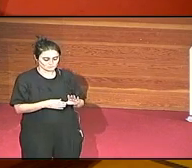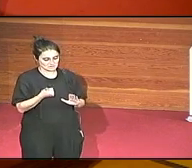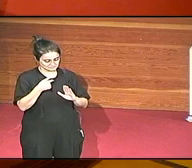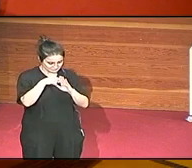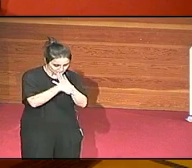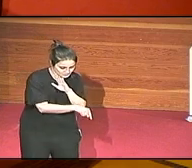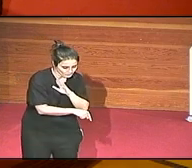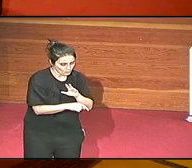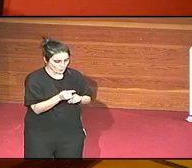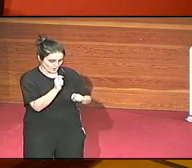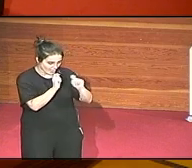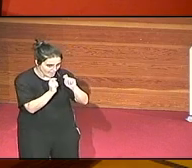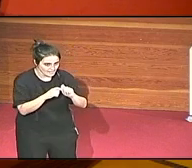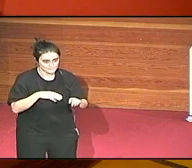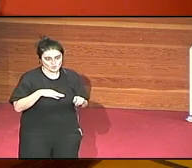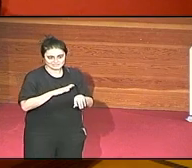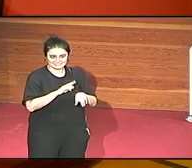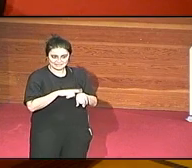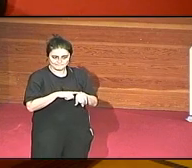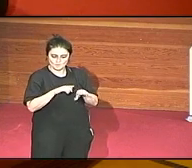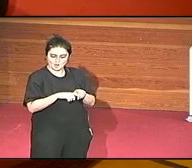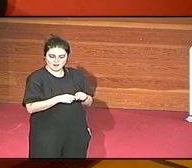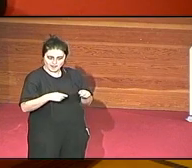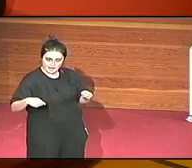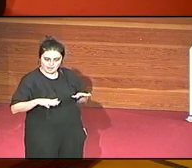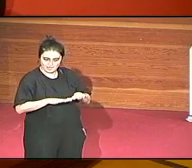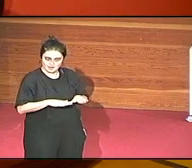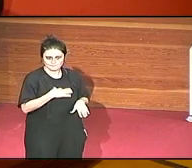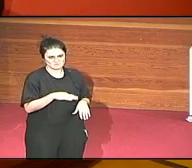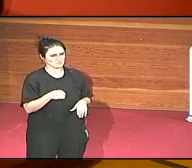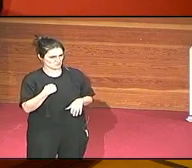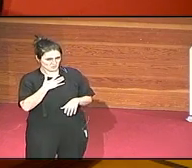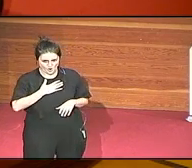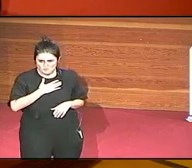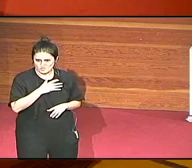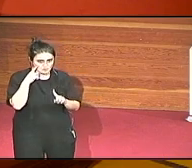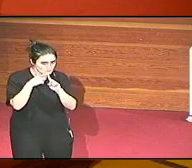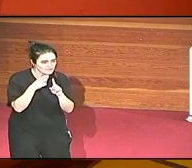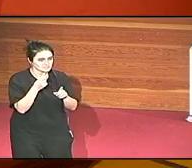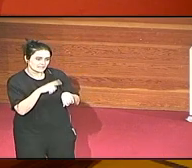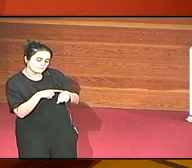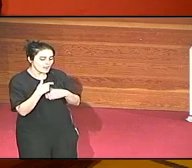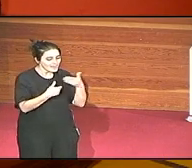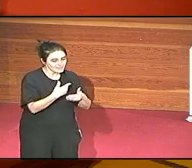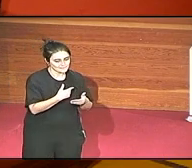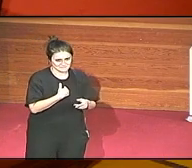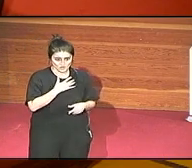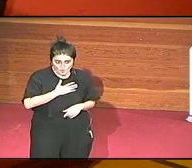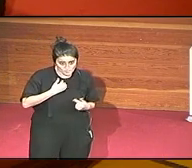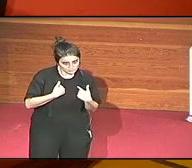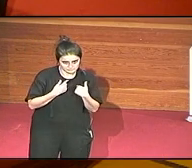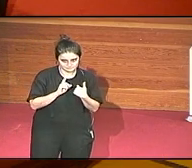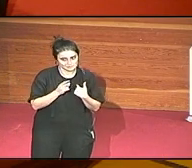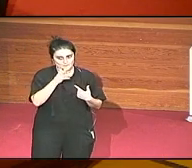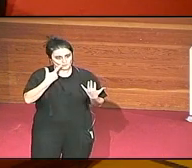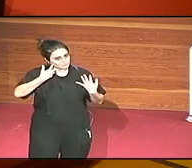quedarte más tiempo pero no por una cuestión de comodidad mía de poderle dedicar más tiempo a las historias sino porque creo que las historias